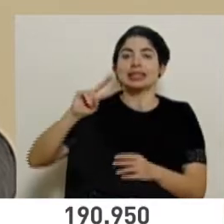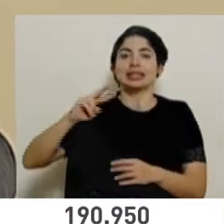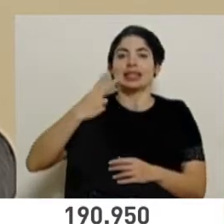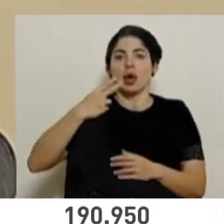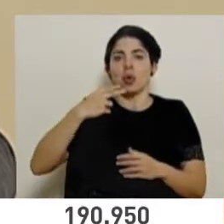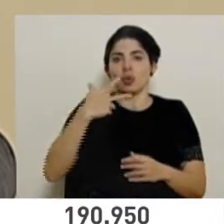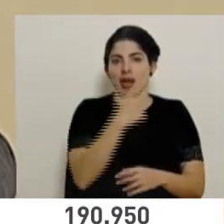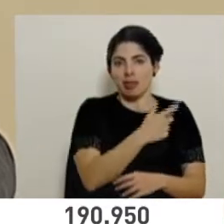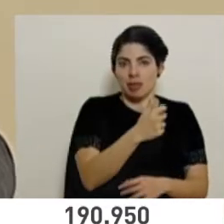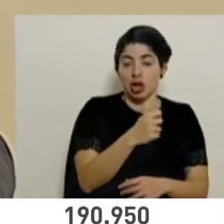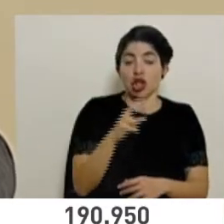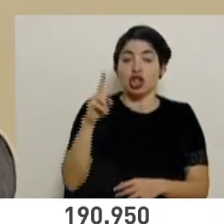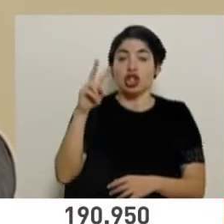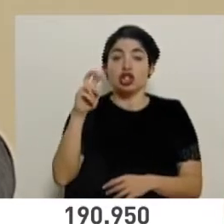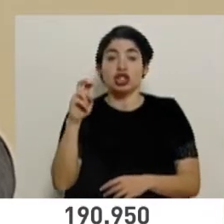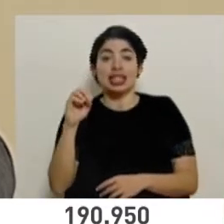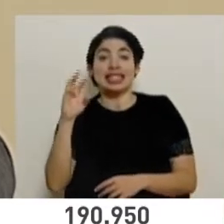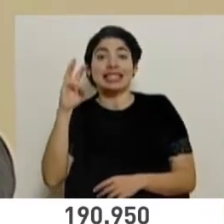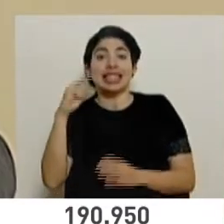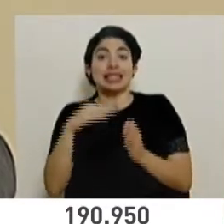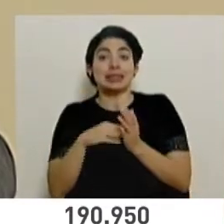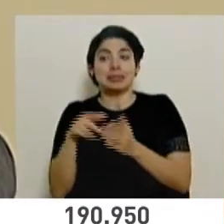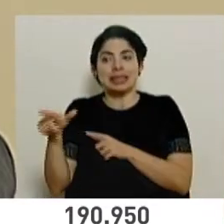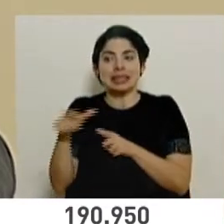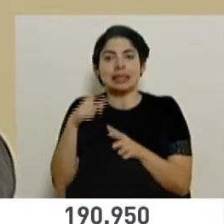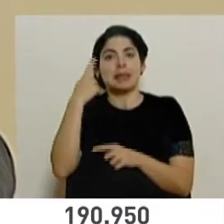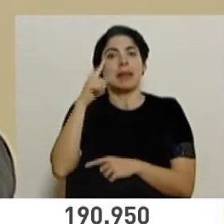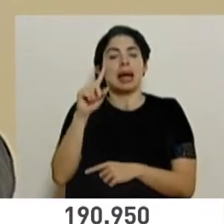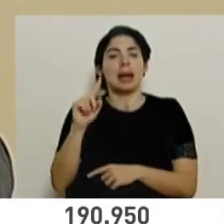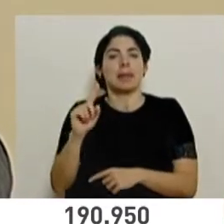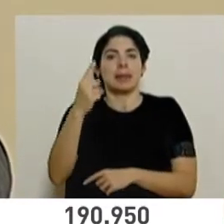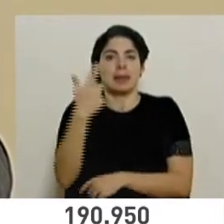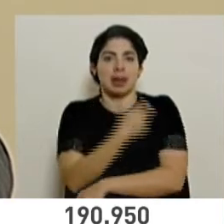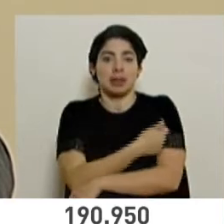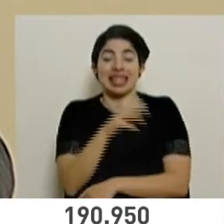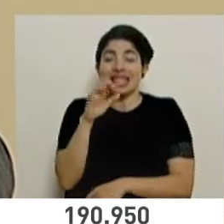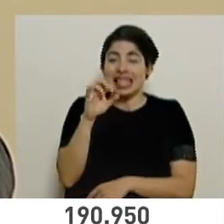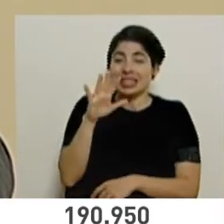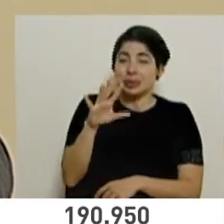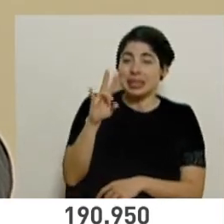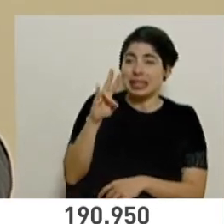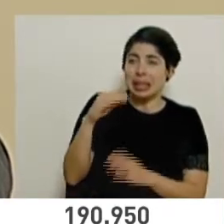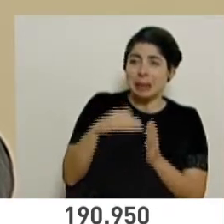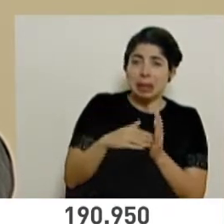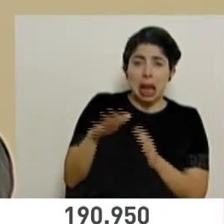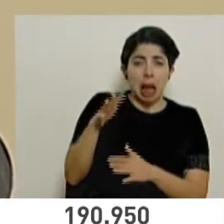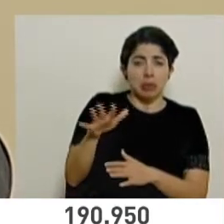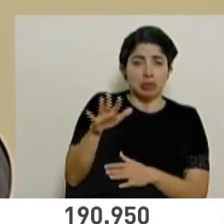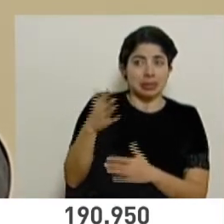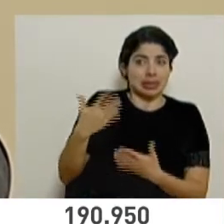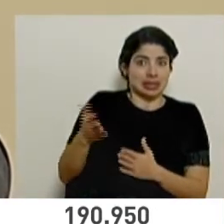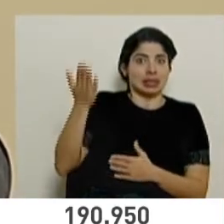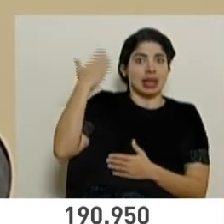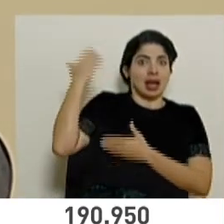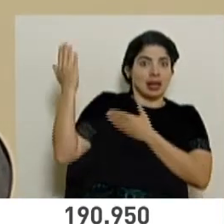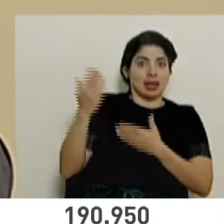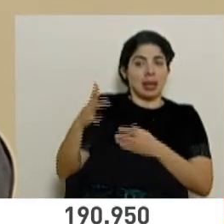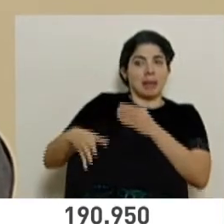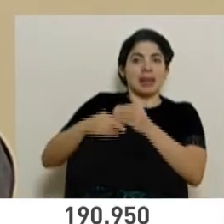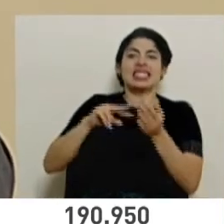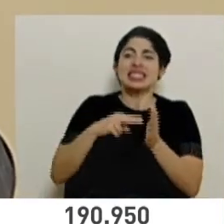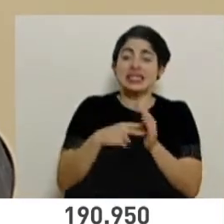hay 206,000 en primera dosis, de las 557,000 aproximadamente que ya habían llegado al país. Es